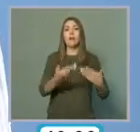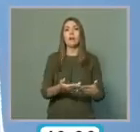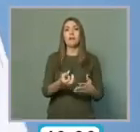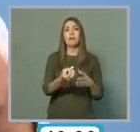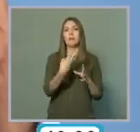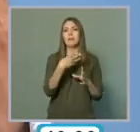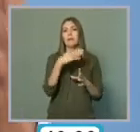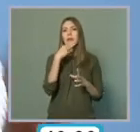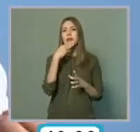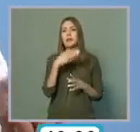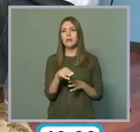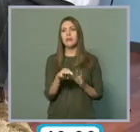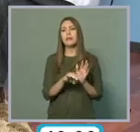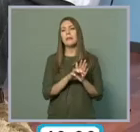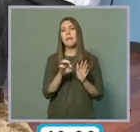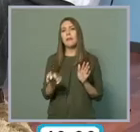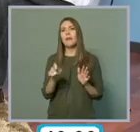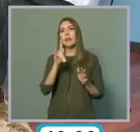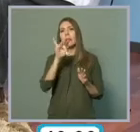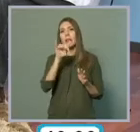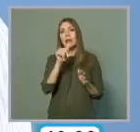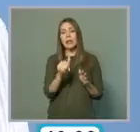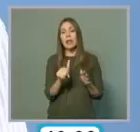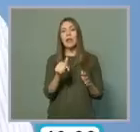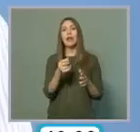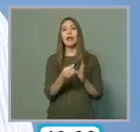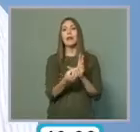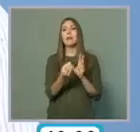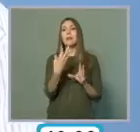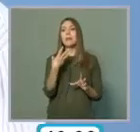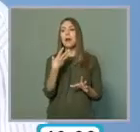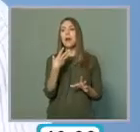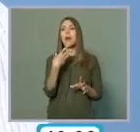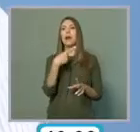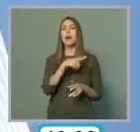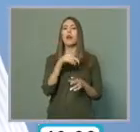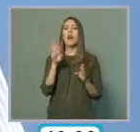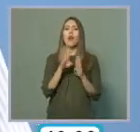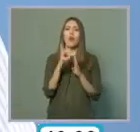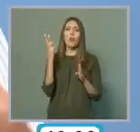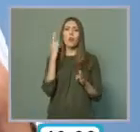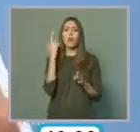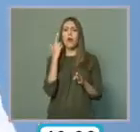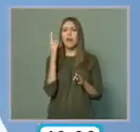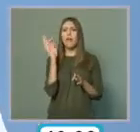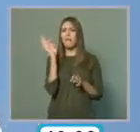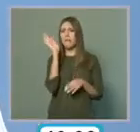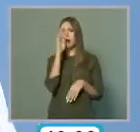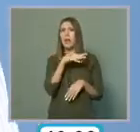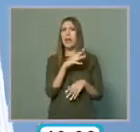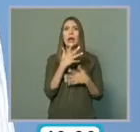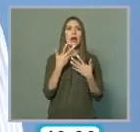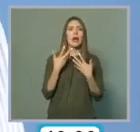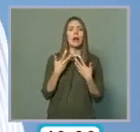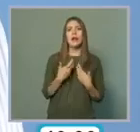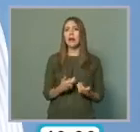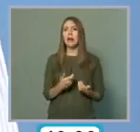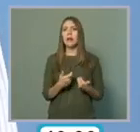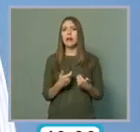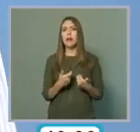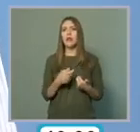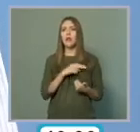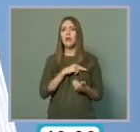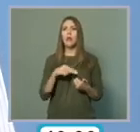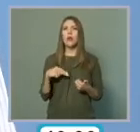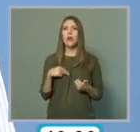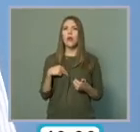Es decir, si nuestra tía de la vela perpetua nos manda un audio falso, muy espantada,